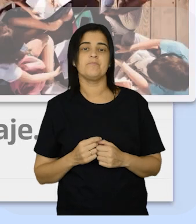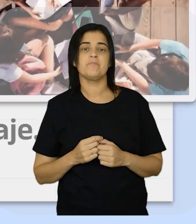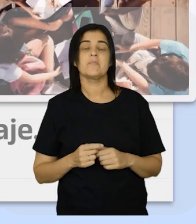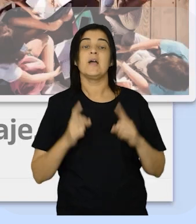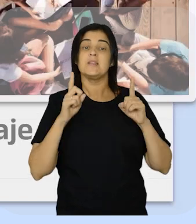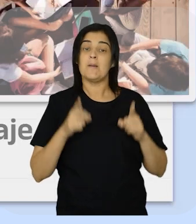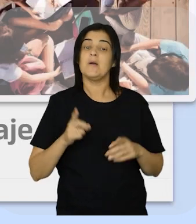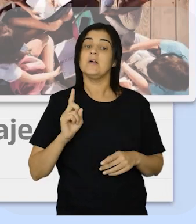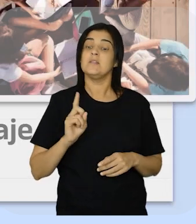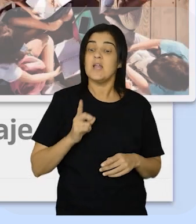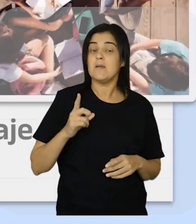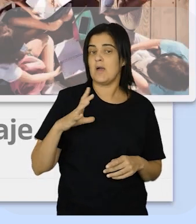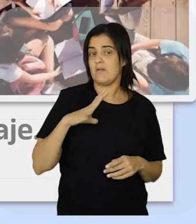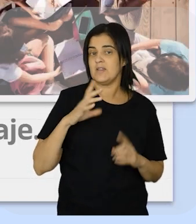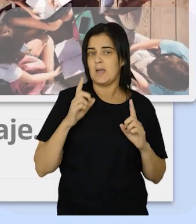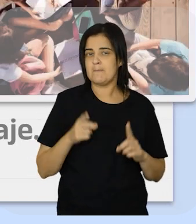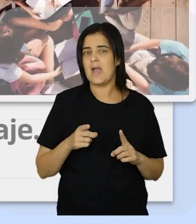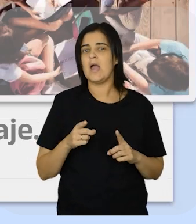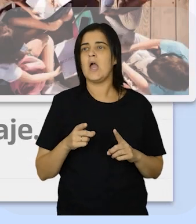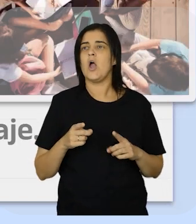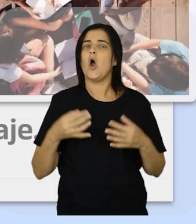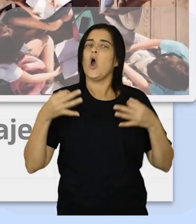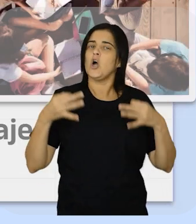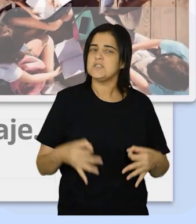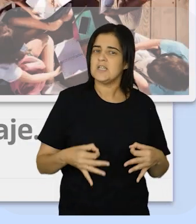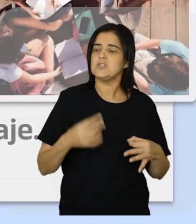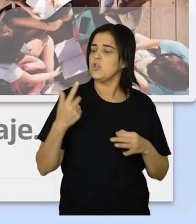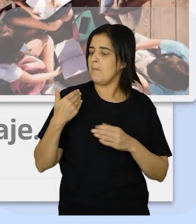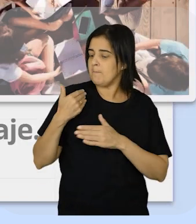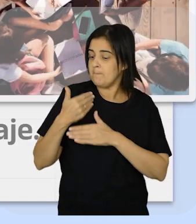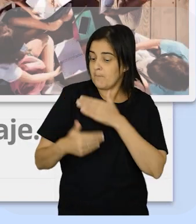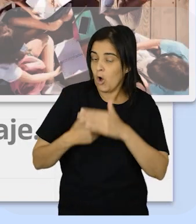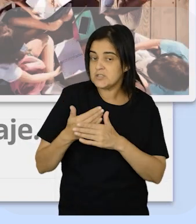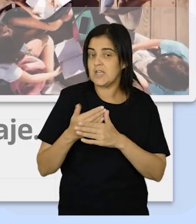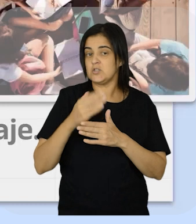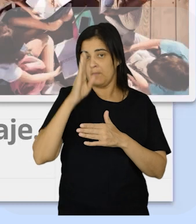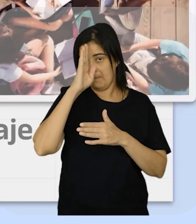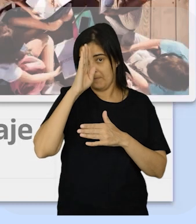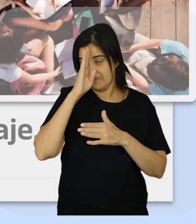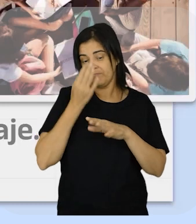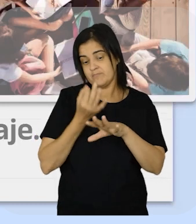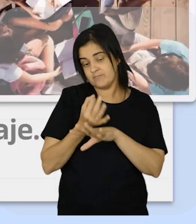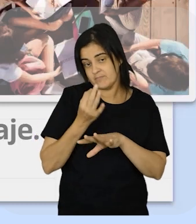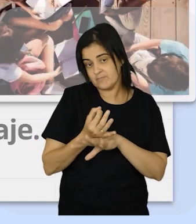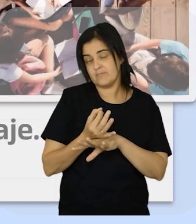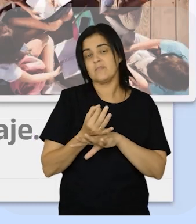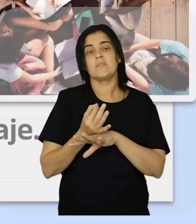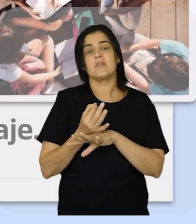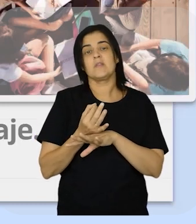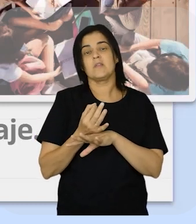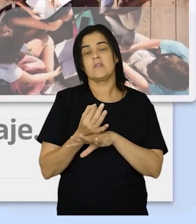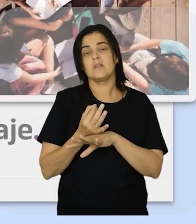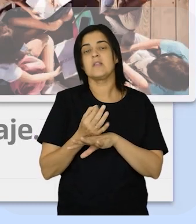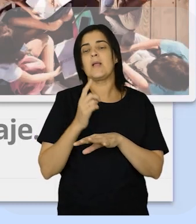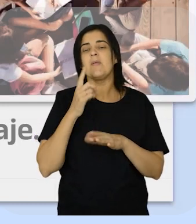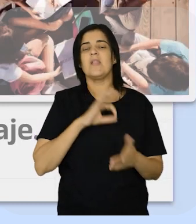debe haber, por supuesto que tiene que haber consistencia entre los procesos de enseñanza, aprendizaje, y cuando hablo también de esto,